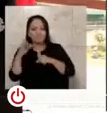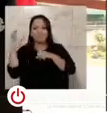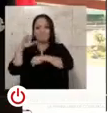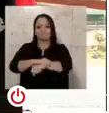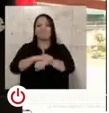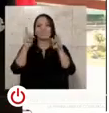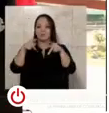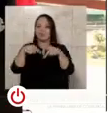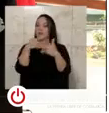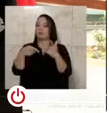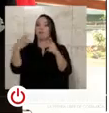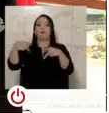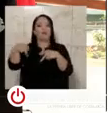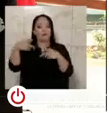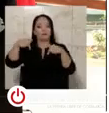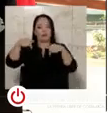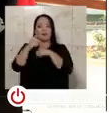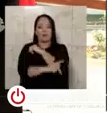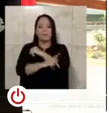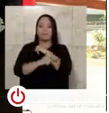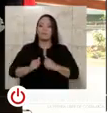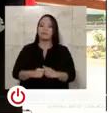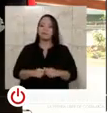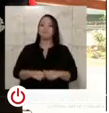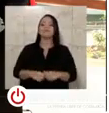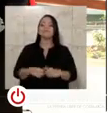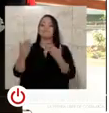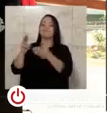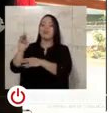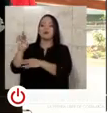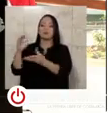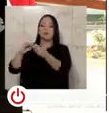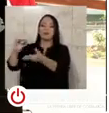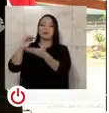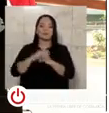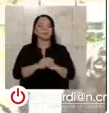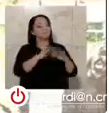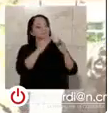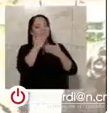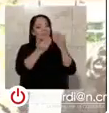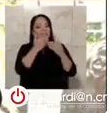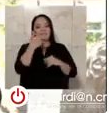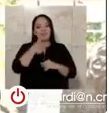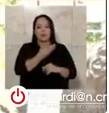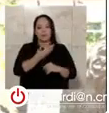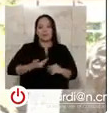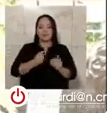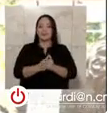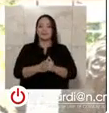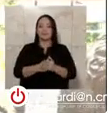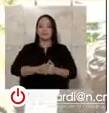más peligrosos que puede tener uno en un país. Adelante, don Mario, cuéntenos. Muchísimas gracias, señor presidente.